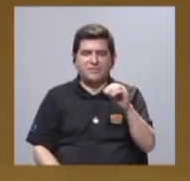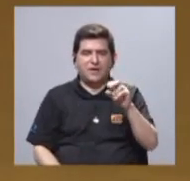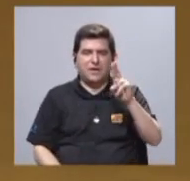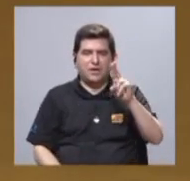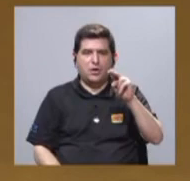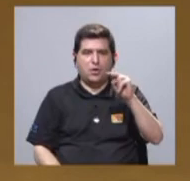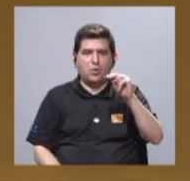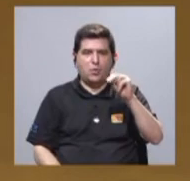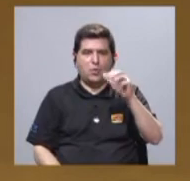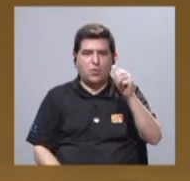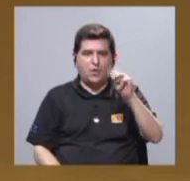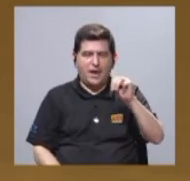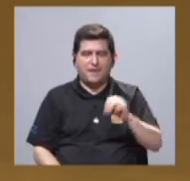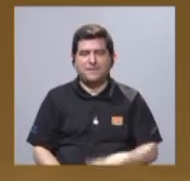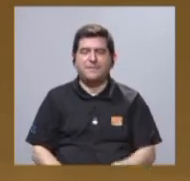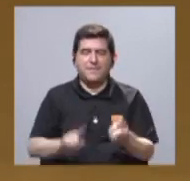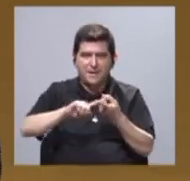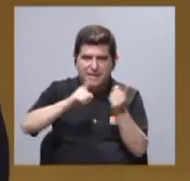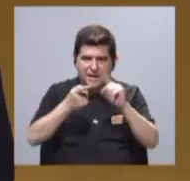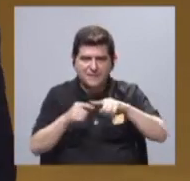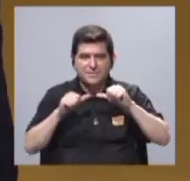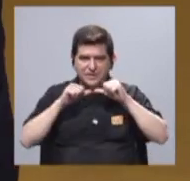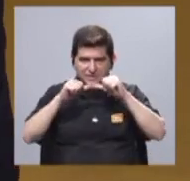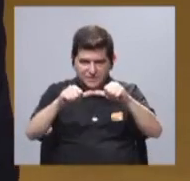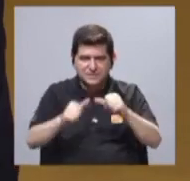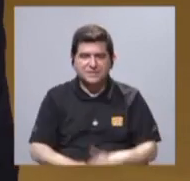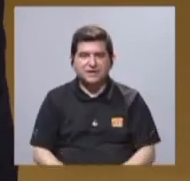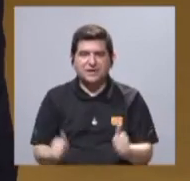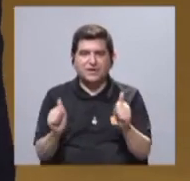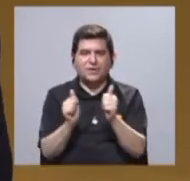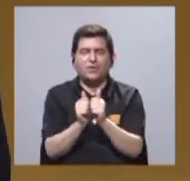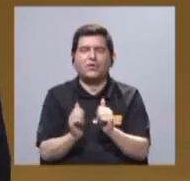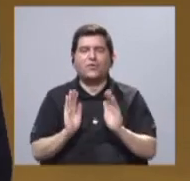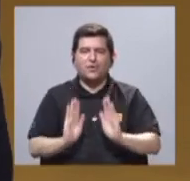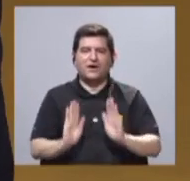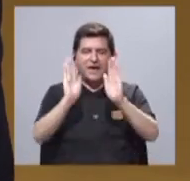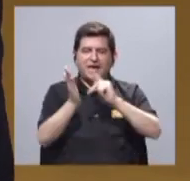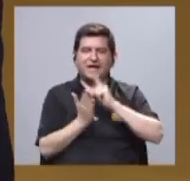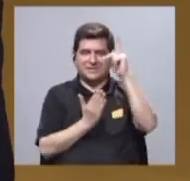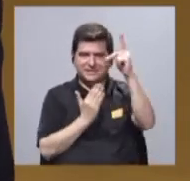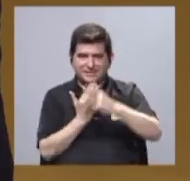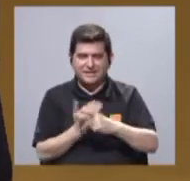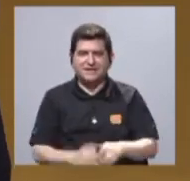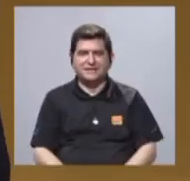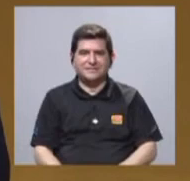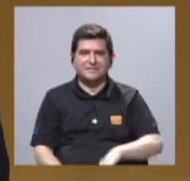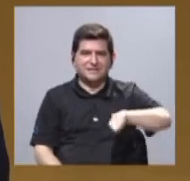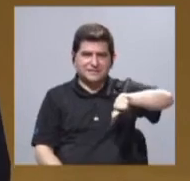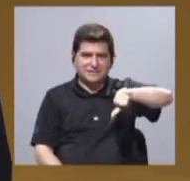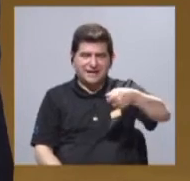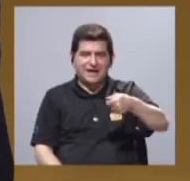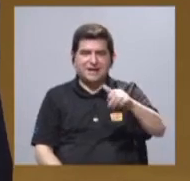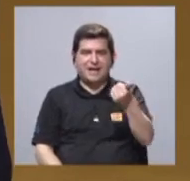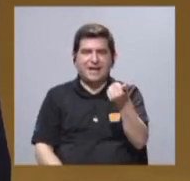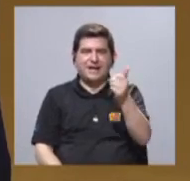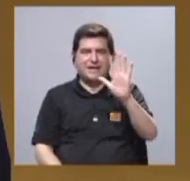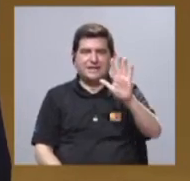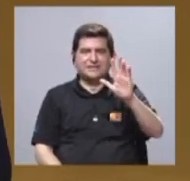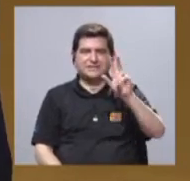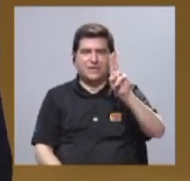amistad desde la UCR con la UNAM, y a las amigas y amigos los invitamos a que continúen con los